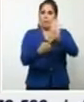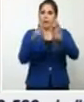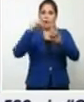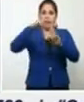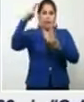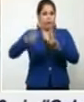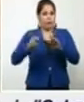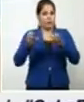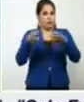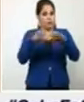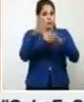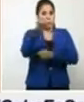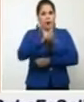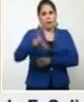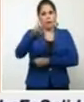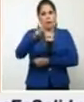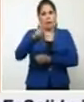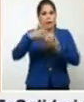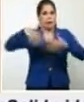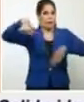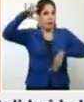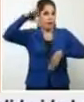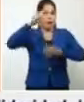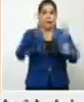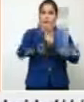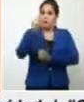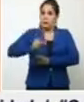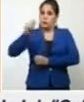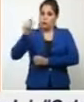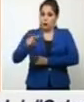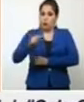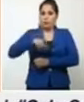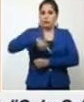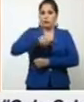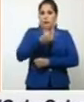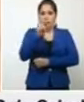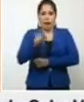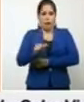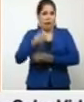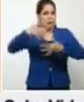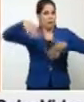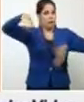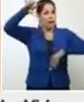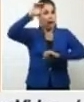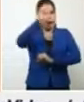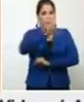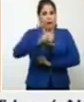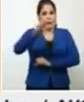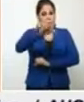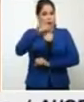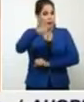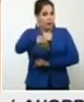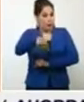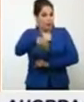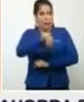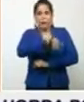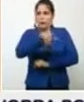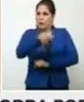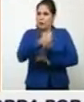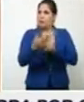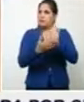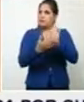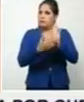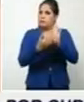compañías camagüeyanas. Alumnos de la enseñanza artística, el ballet de Camagüey y el contemporáneo reflejan cada giro,